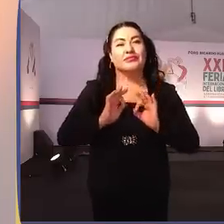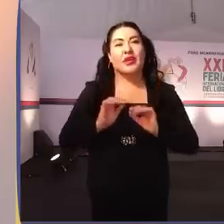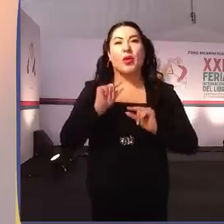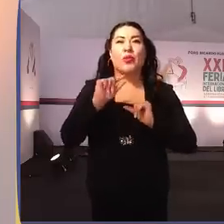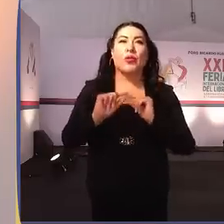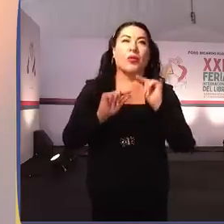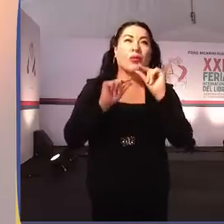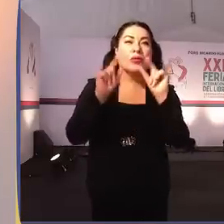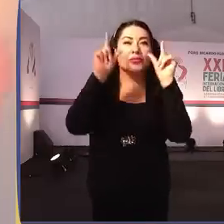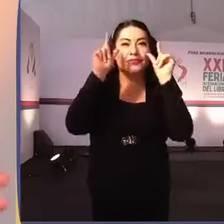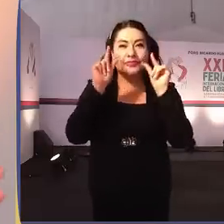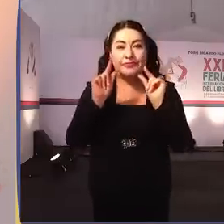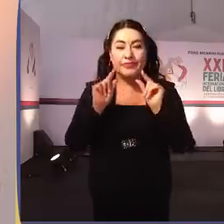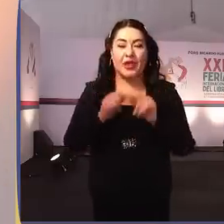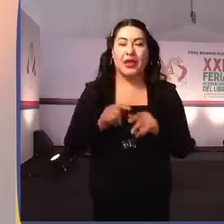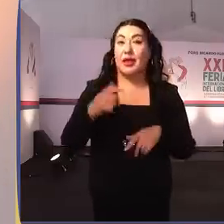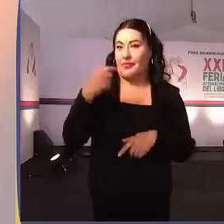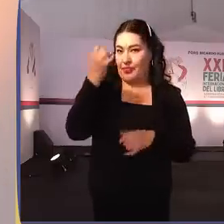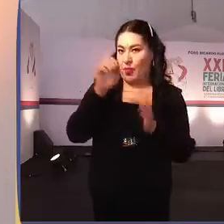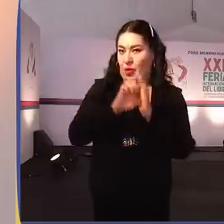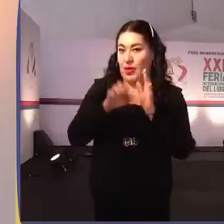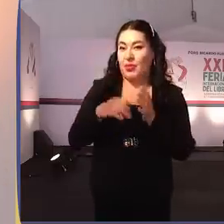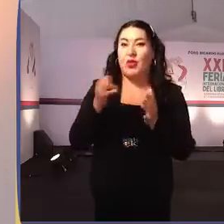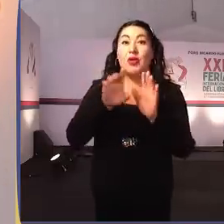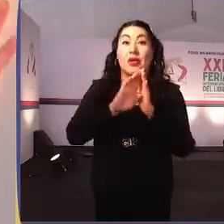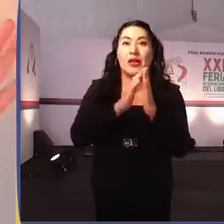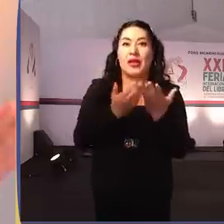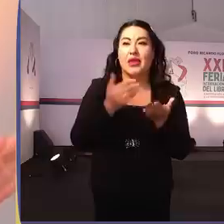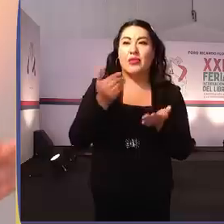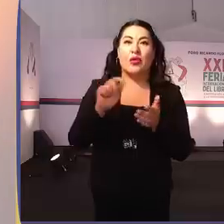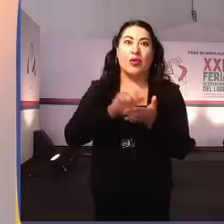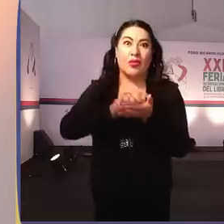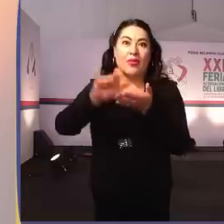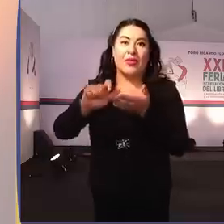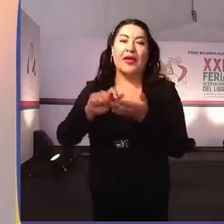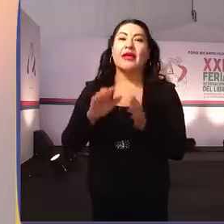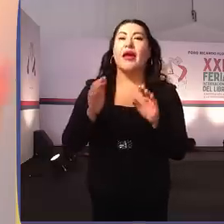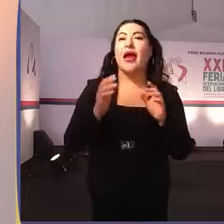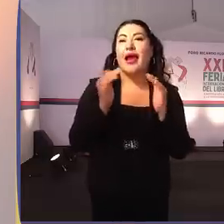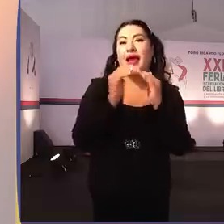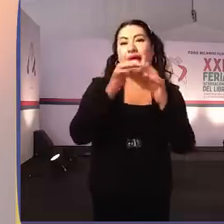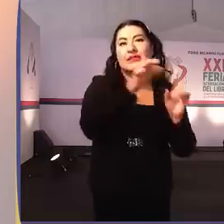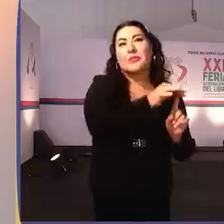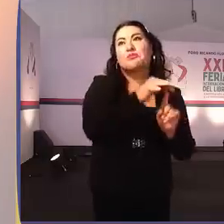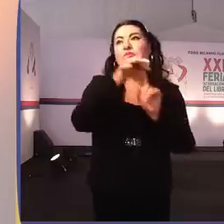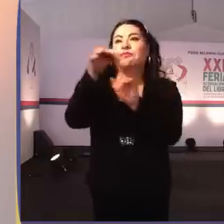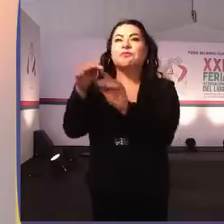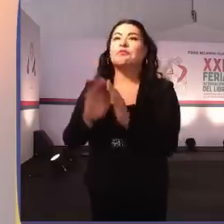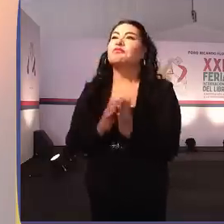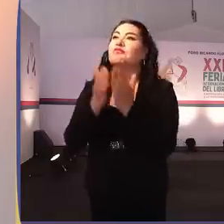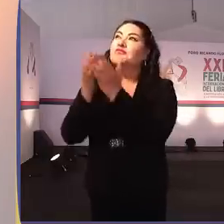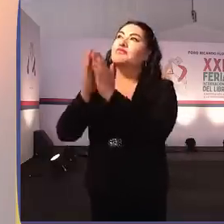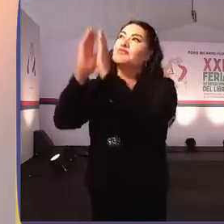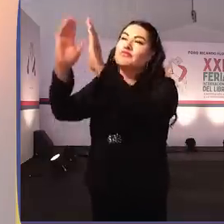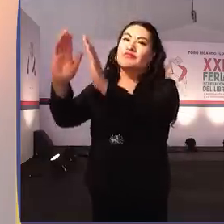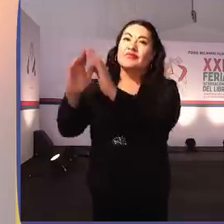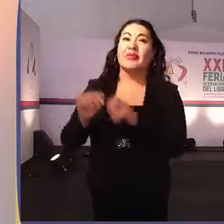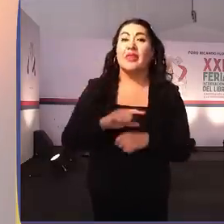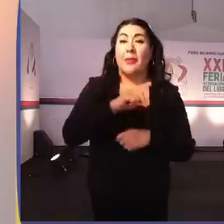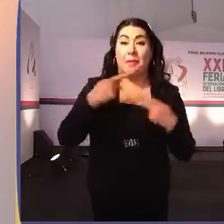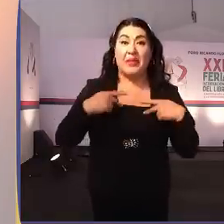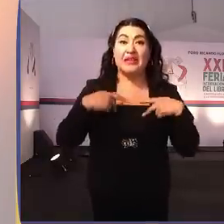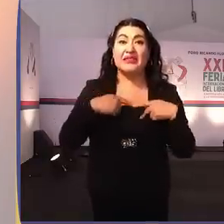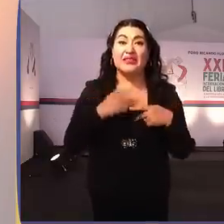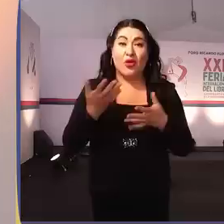esa es buena idea, comprar un libro, llevarlo a casa, tenerlo en el buró, porque al leer arrulla y los que padecen